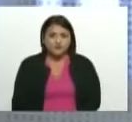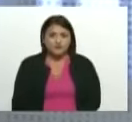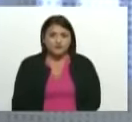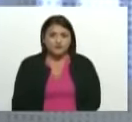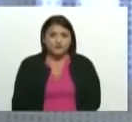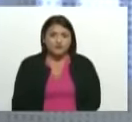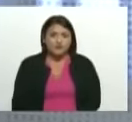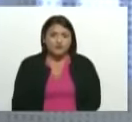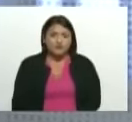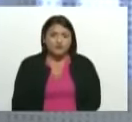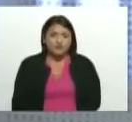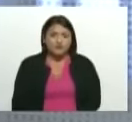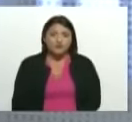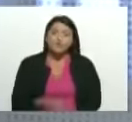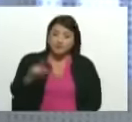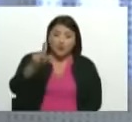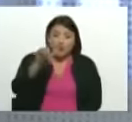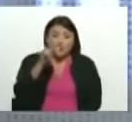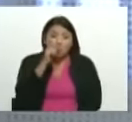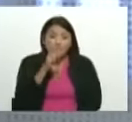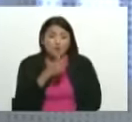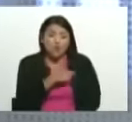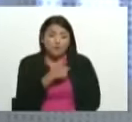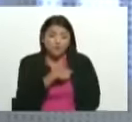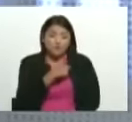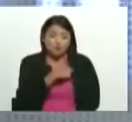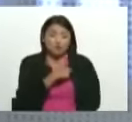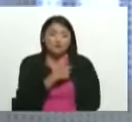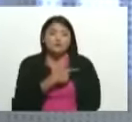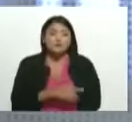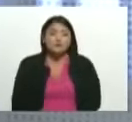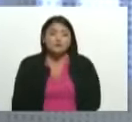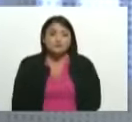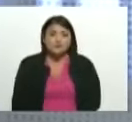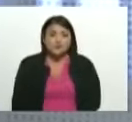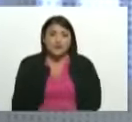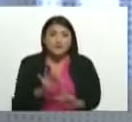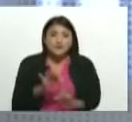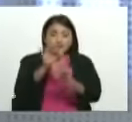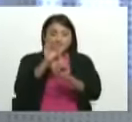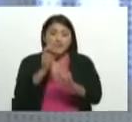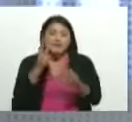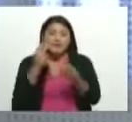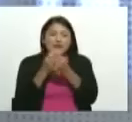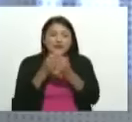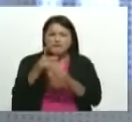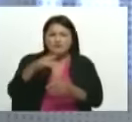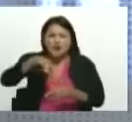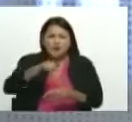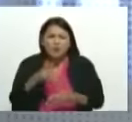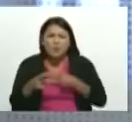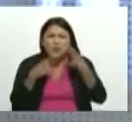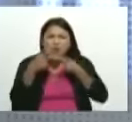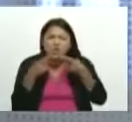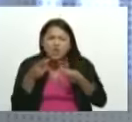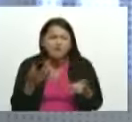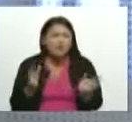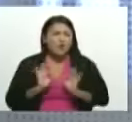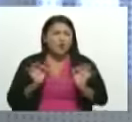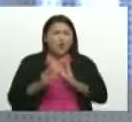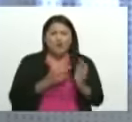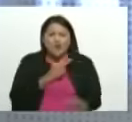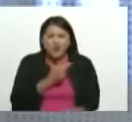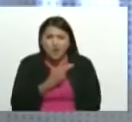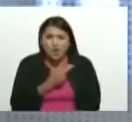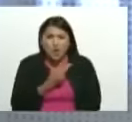Nelson Rampezat, integrante de la Comisión Nacional de Primaria, explicando, ojo, no estamos hablando de ámbitos políticos, ni de